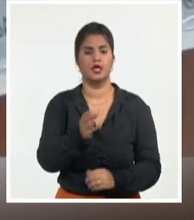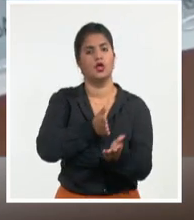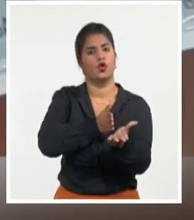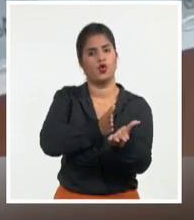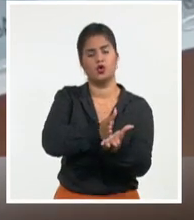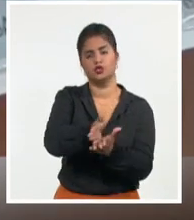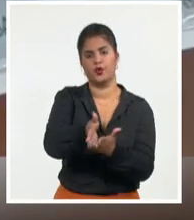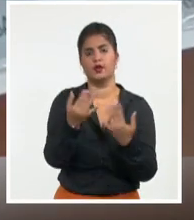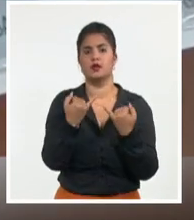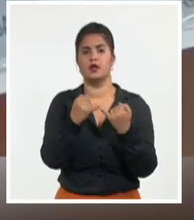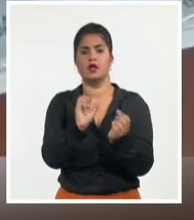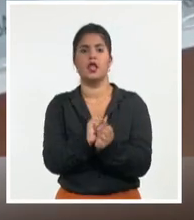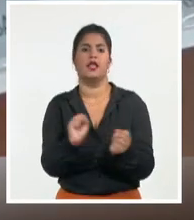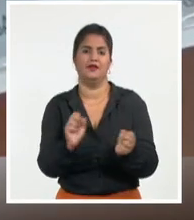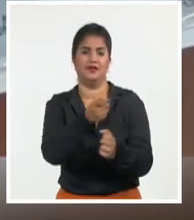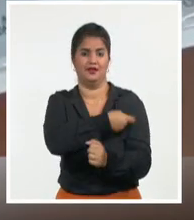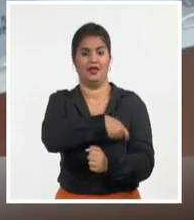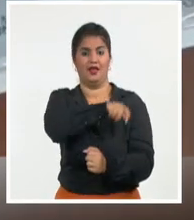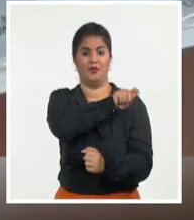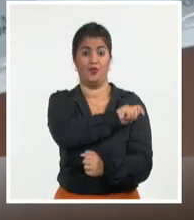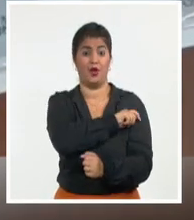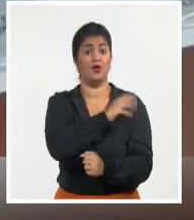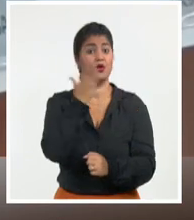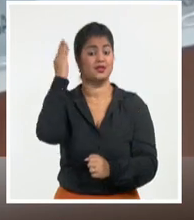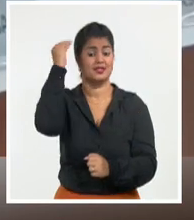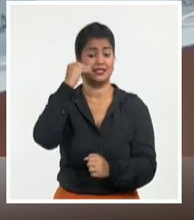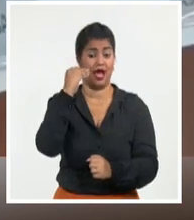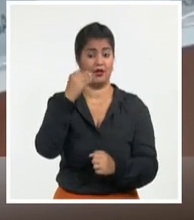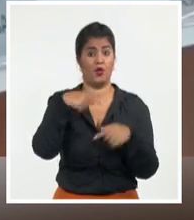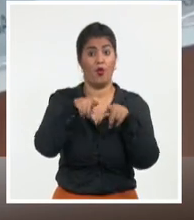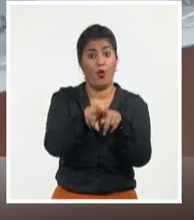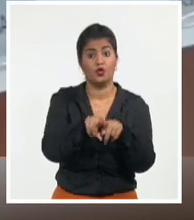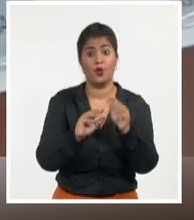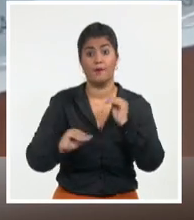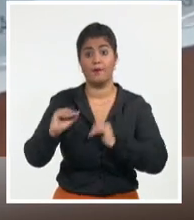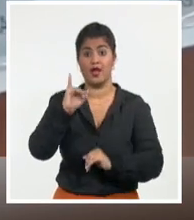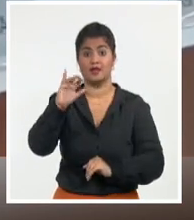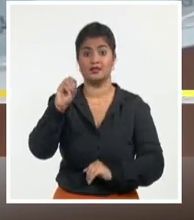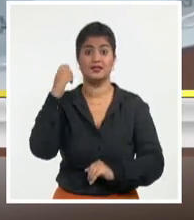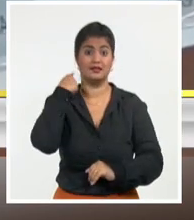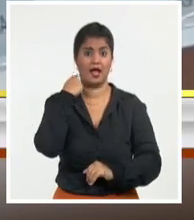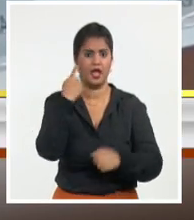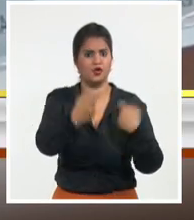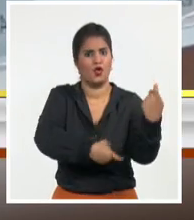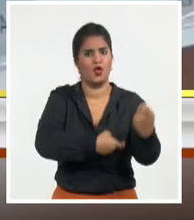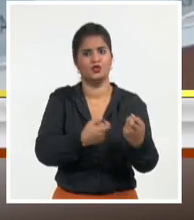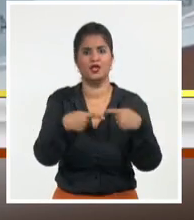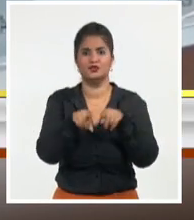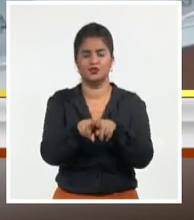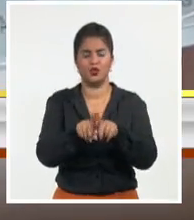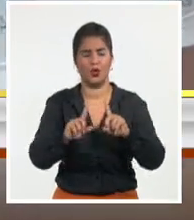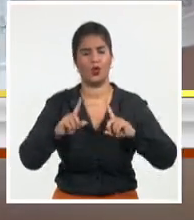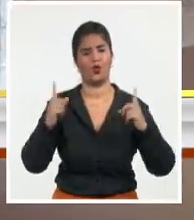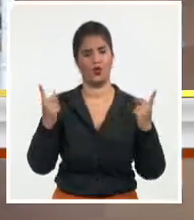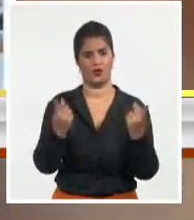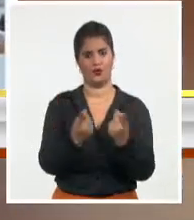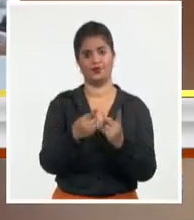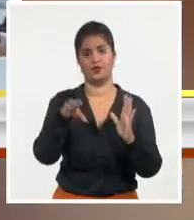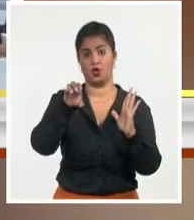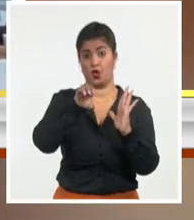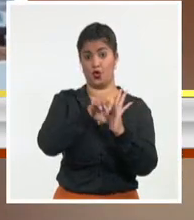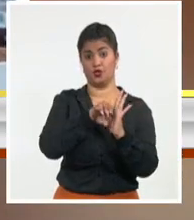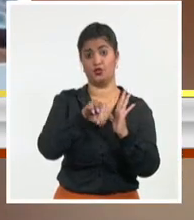soberanamente escogido por nuestro pueblo hace más de 60 años y ratificado en 2019 durante la reforma constitucional, a pesar